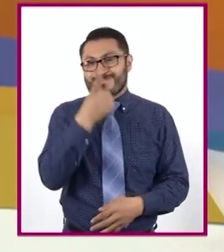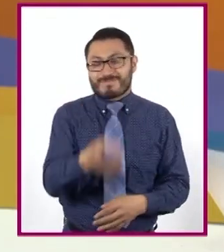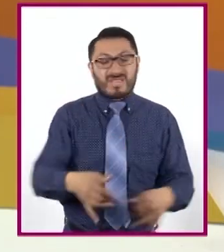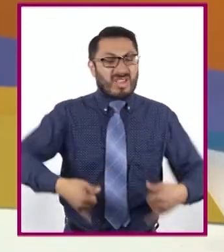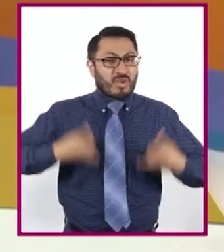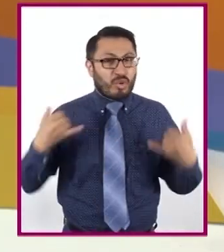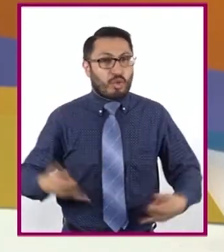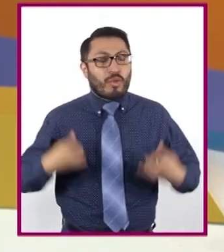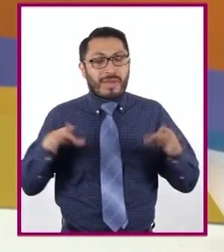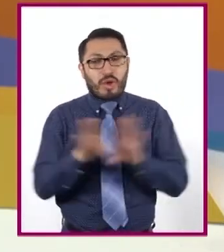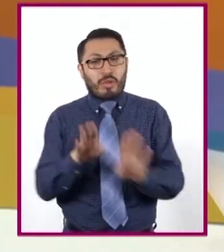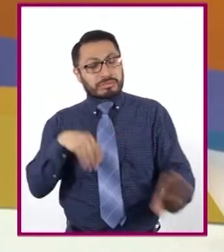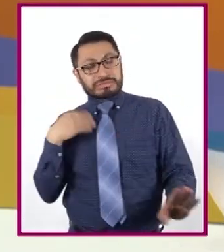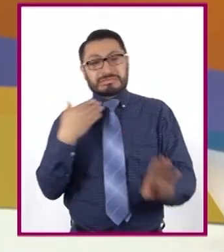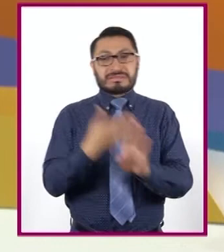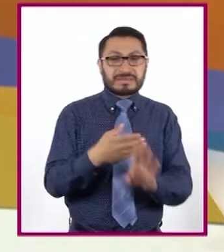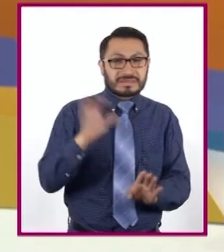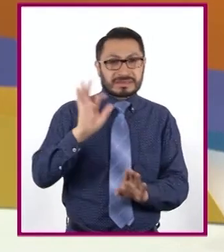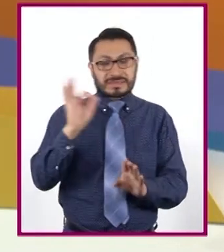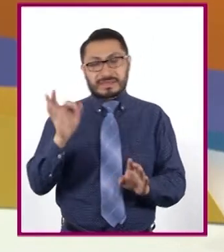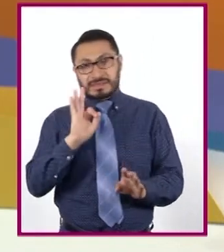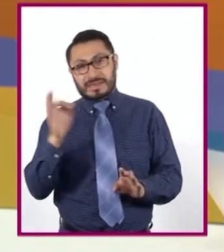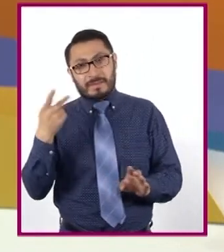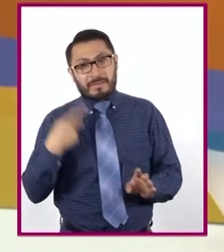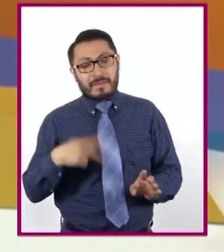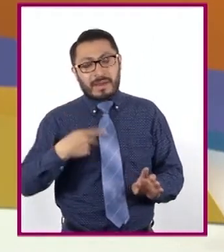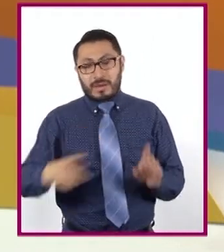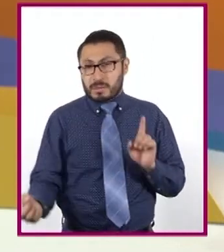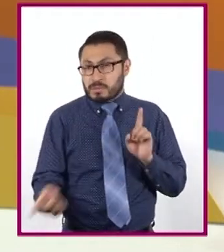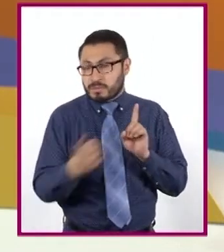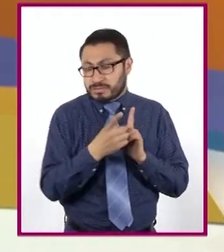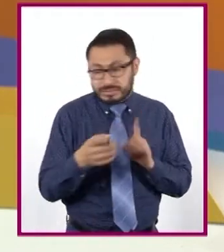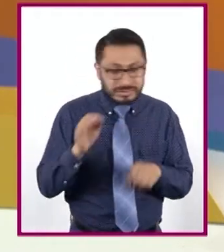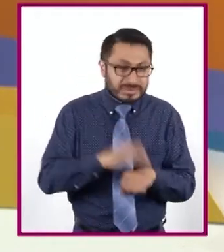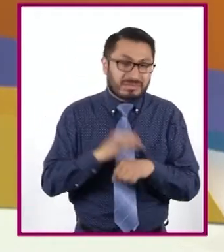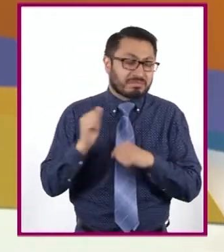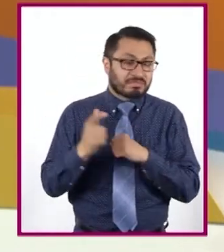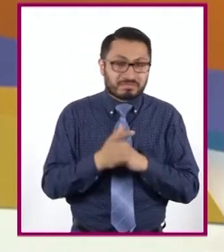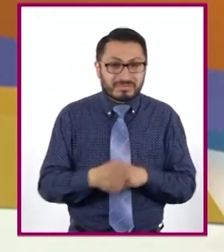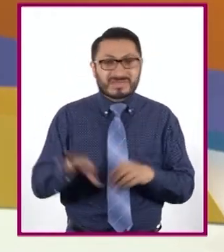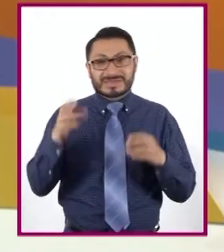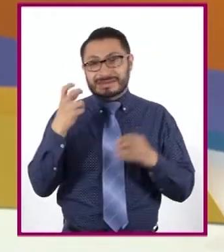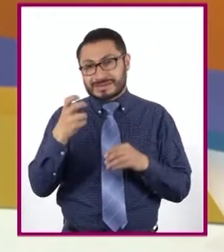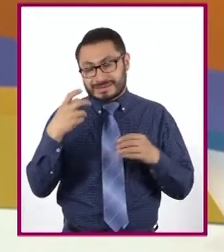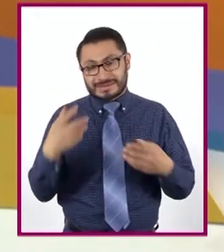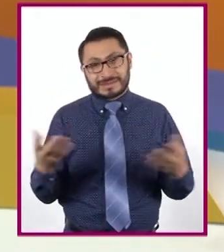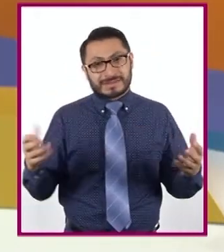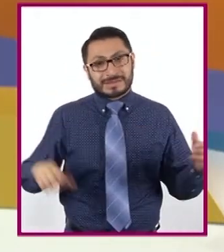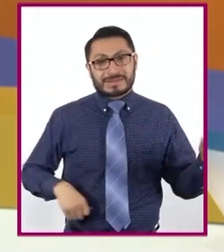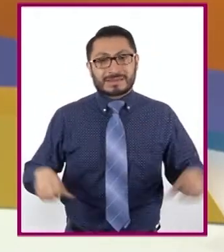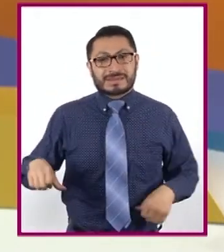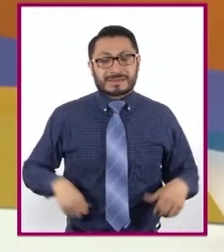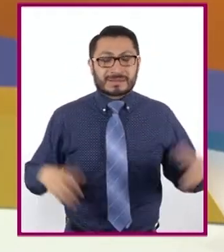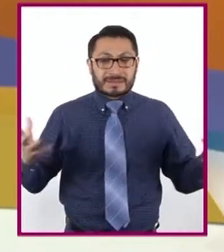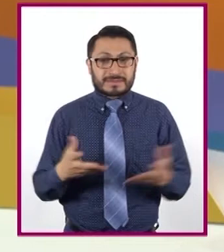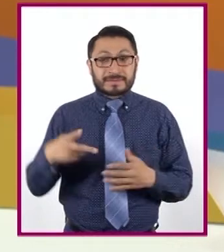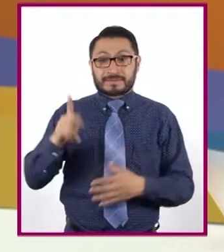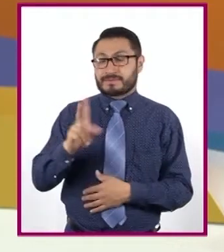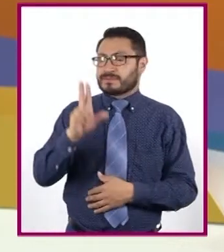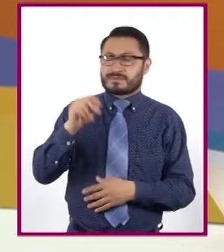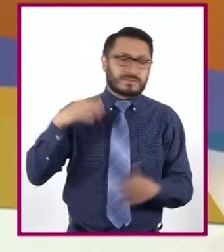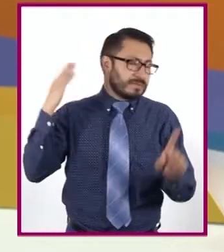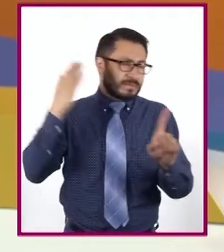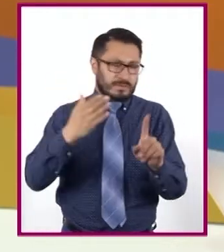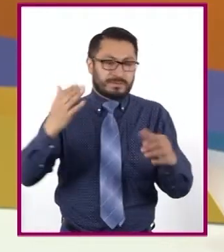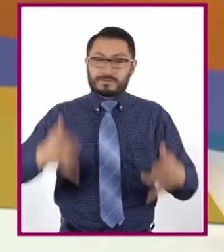ven afectados cuando alguien cercano se ve involucrado en situaciones de este tipo. Aunque no es deseable que las y los